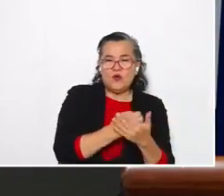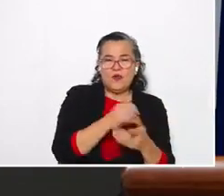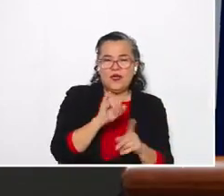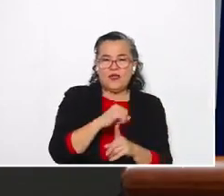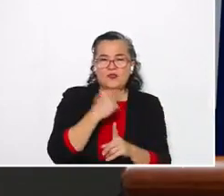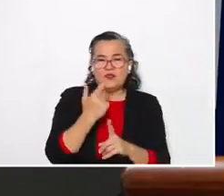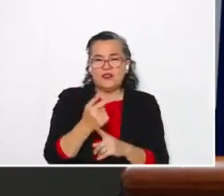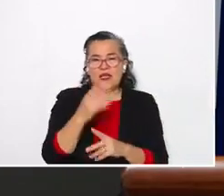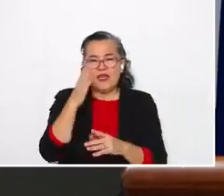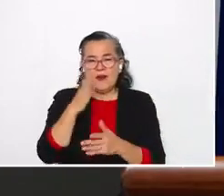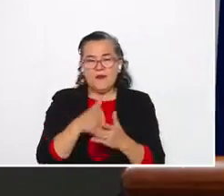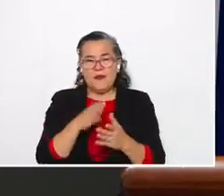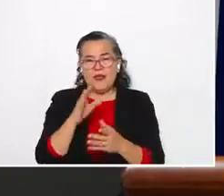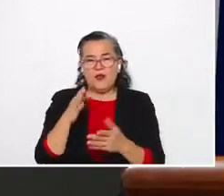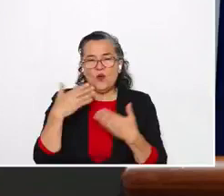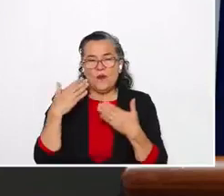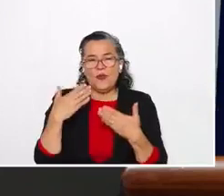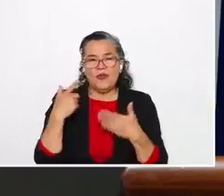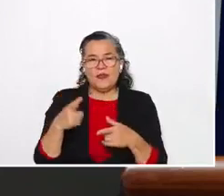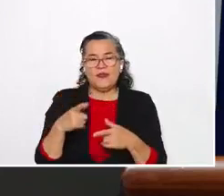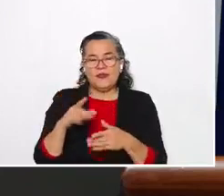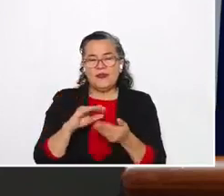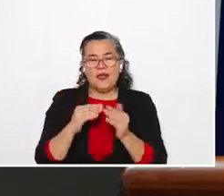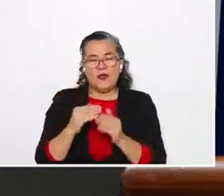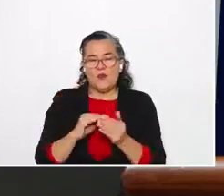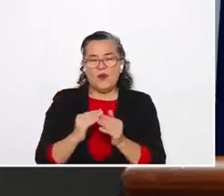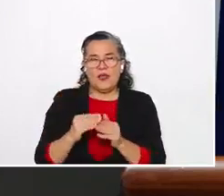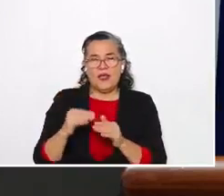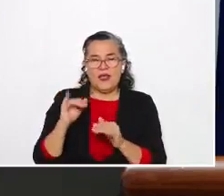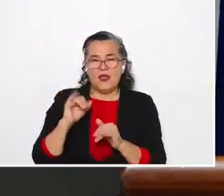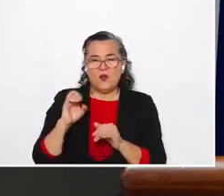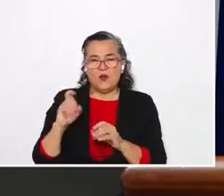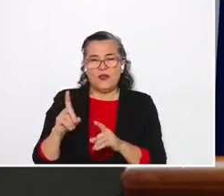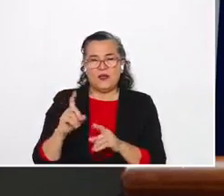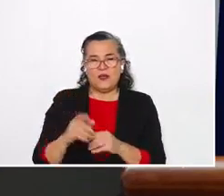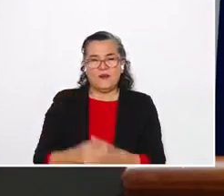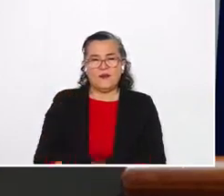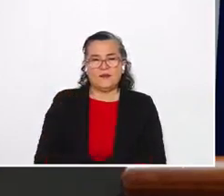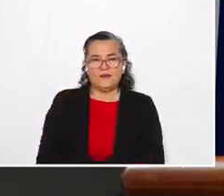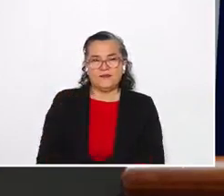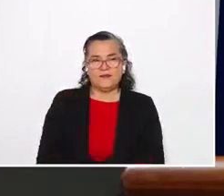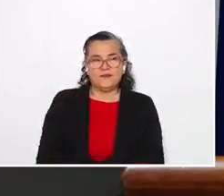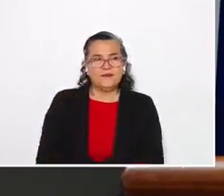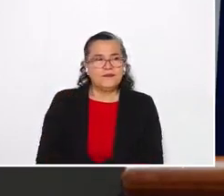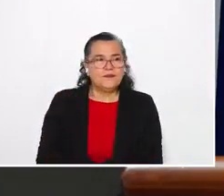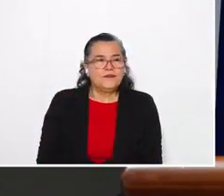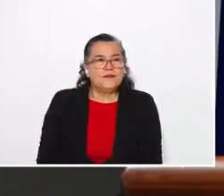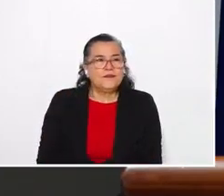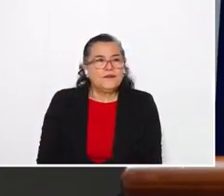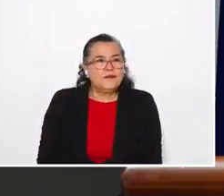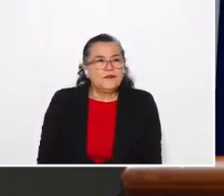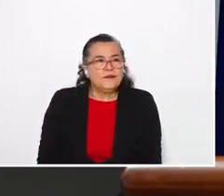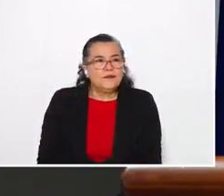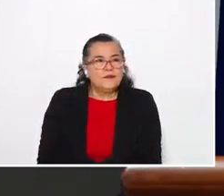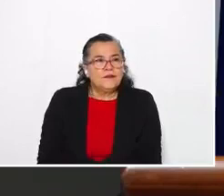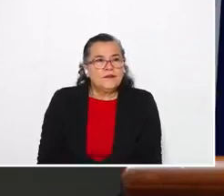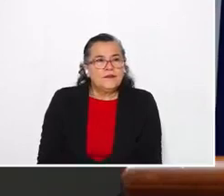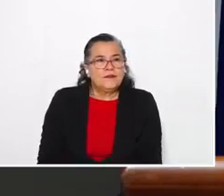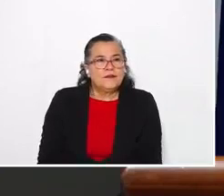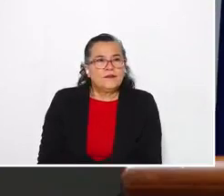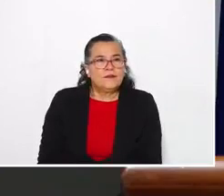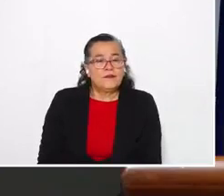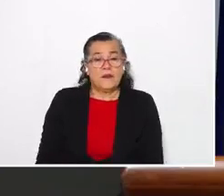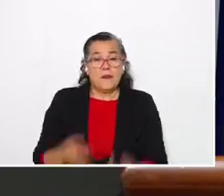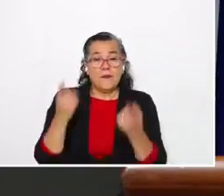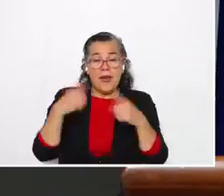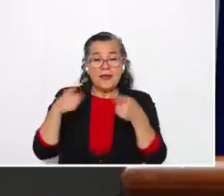y medioambiental de la comunidad educativa y sus vínculos. Pasa por construir en